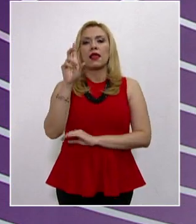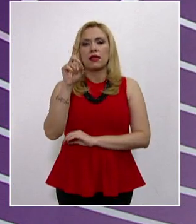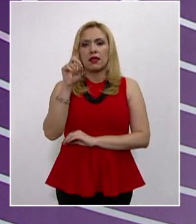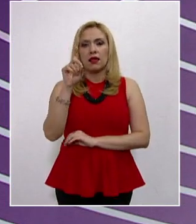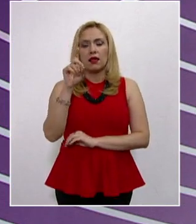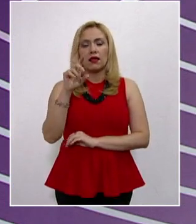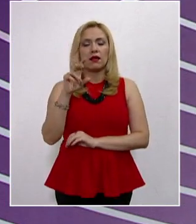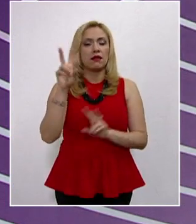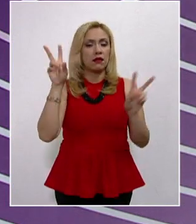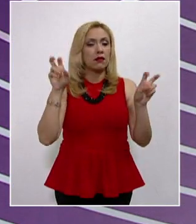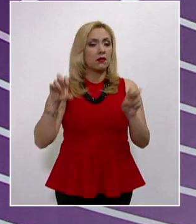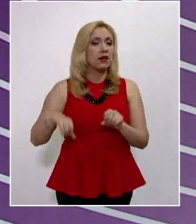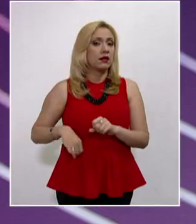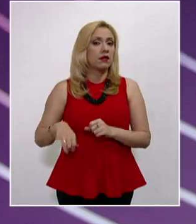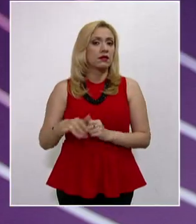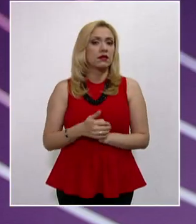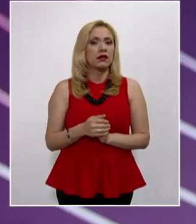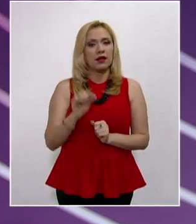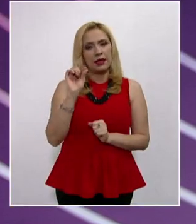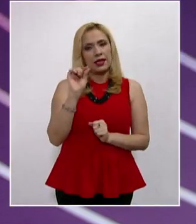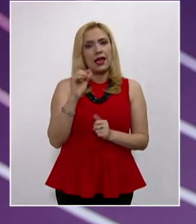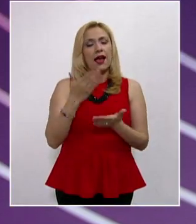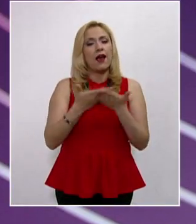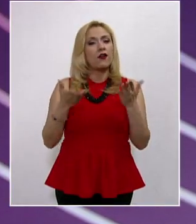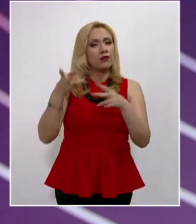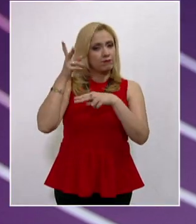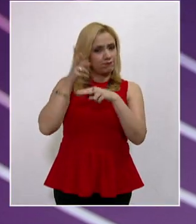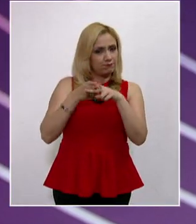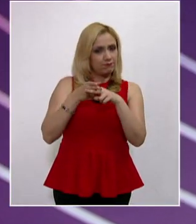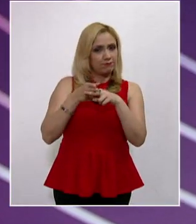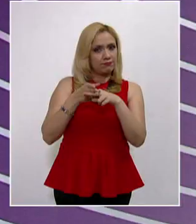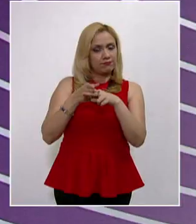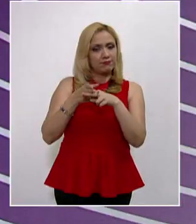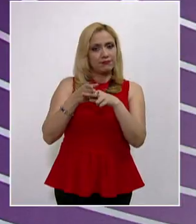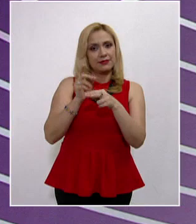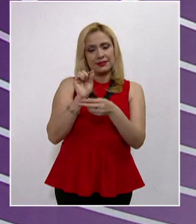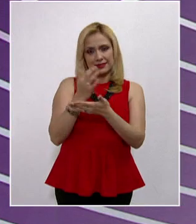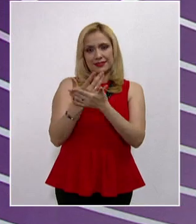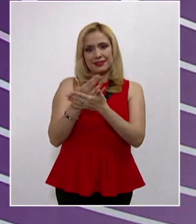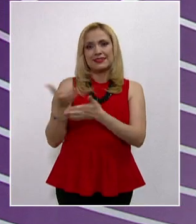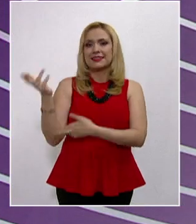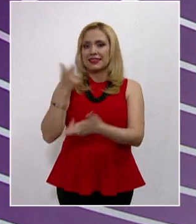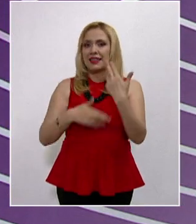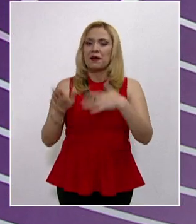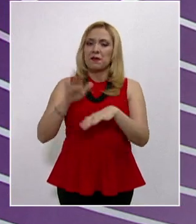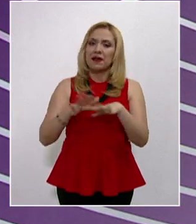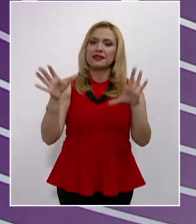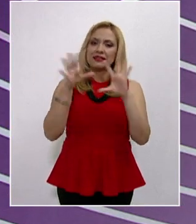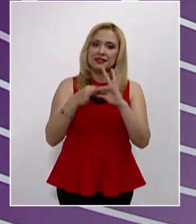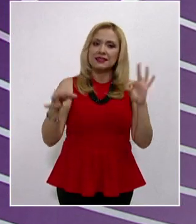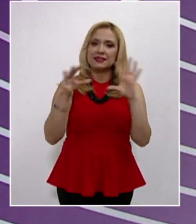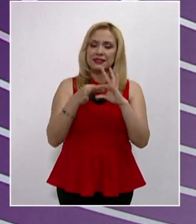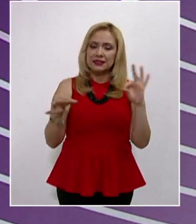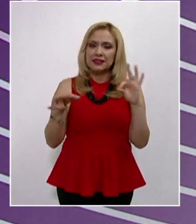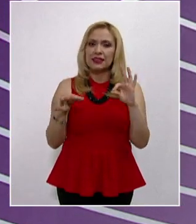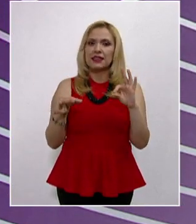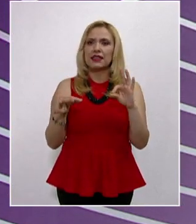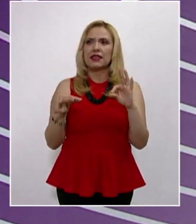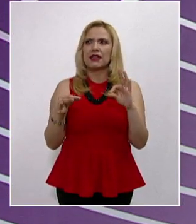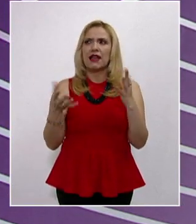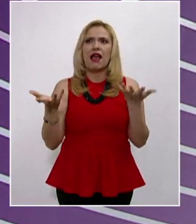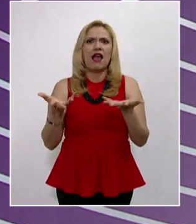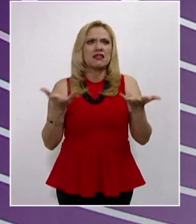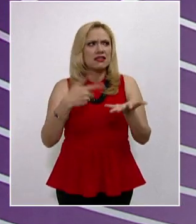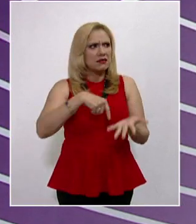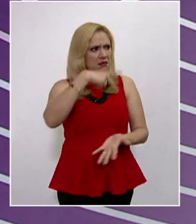tema muy interesante en eso. Ah, vaya. Pues vamos a corte y me gustaría que regresáramos platicando como también qué ha hecho el